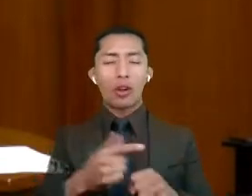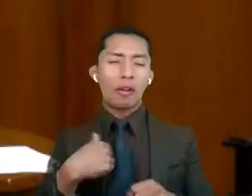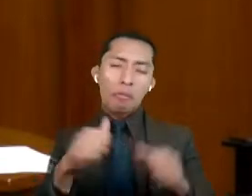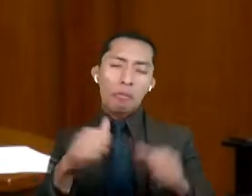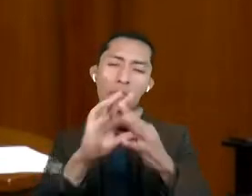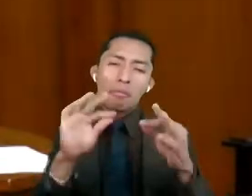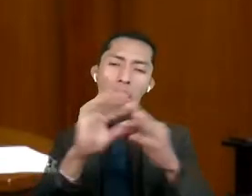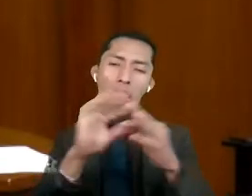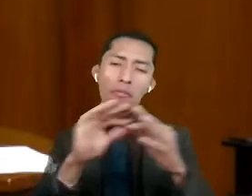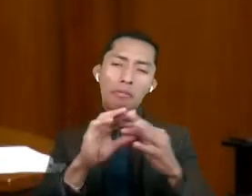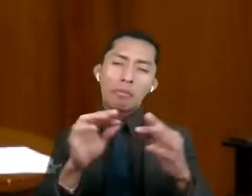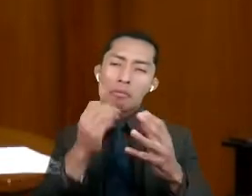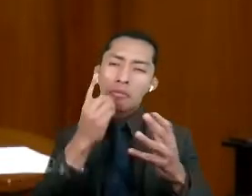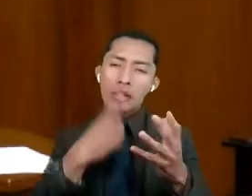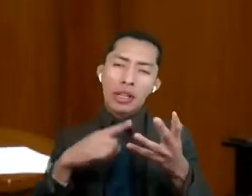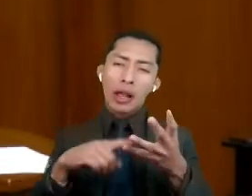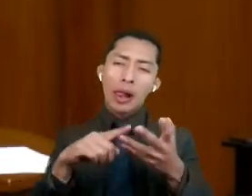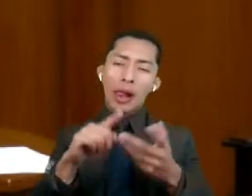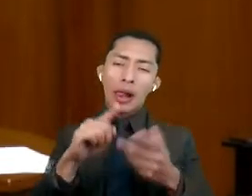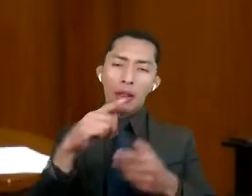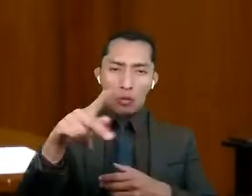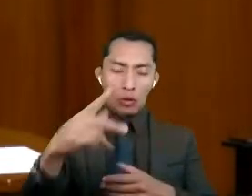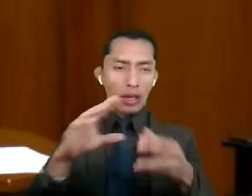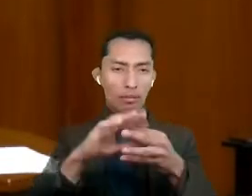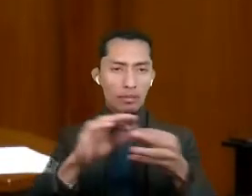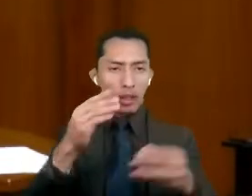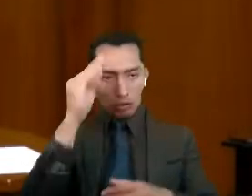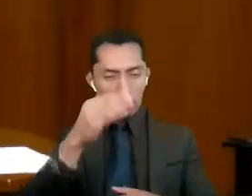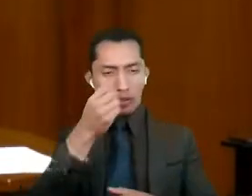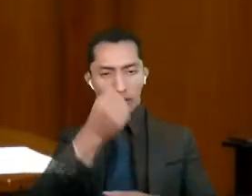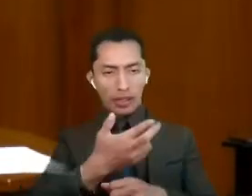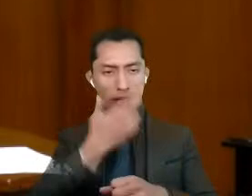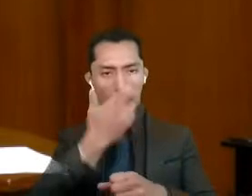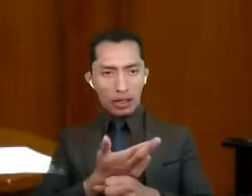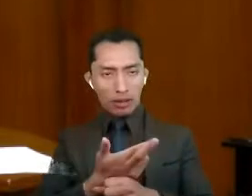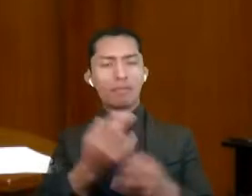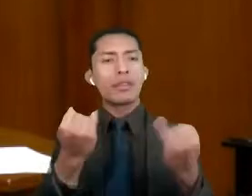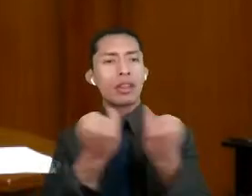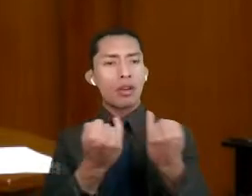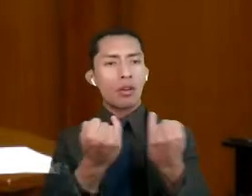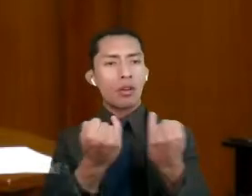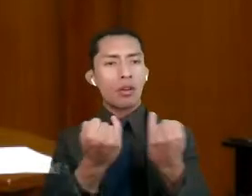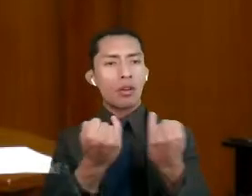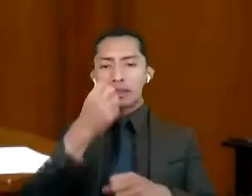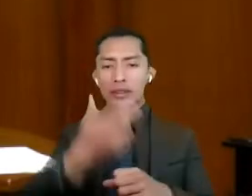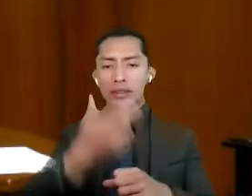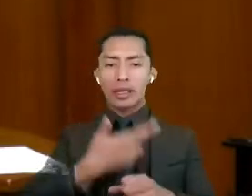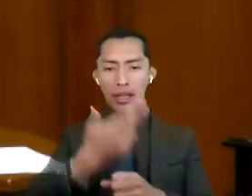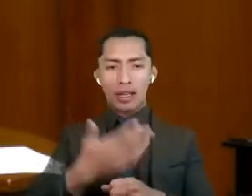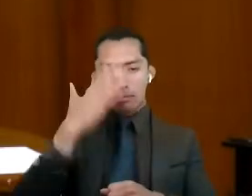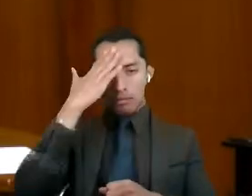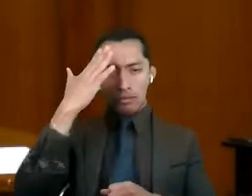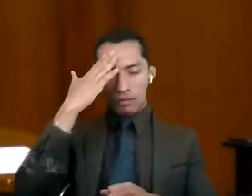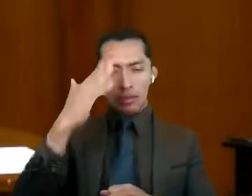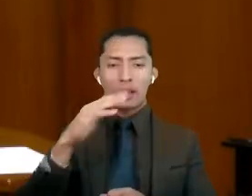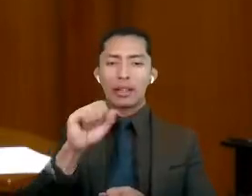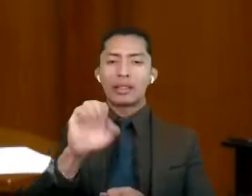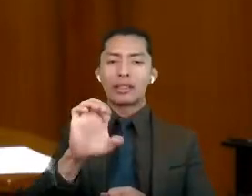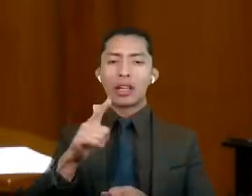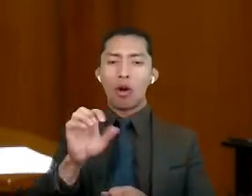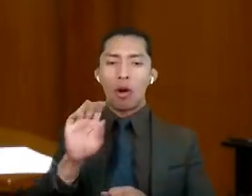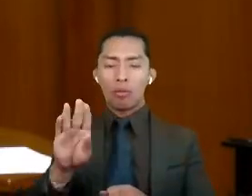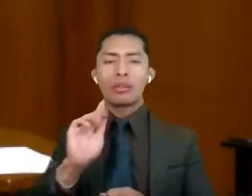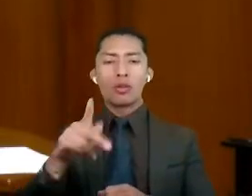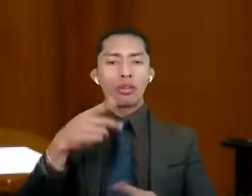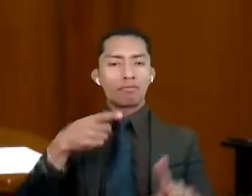atentamente su presentación, señor secretario, y considerando que desde la Secretaría General de Gobierno se tiene la misión de